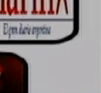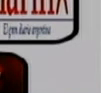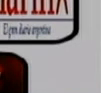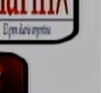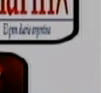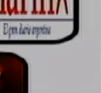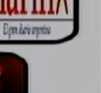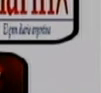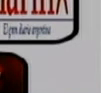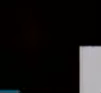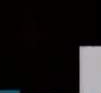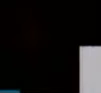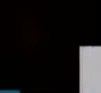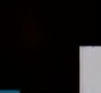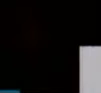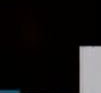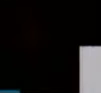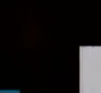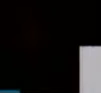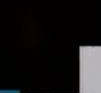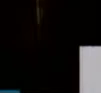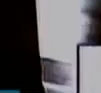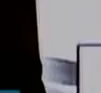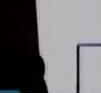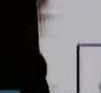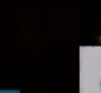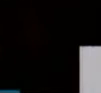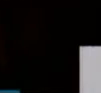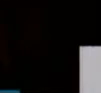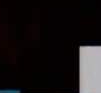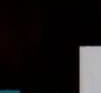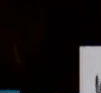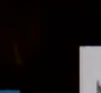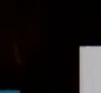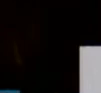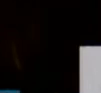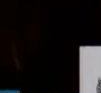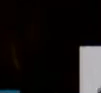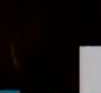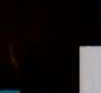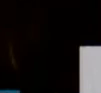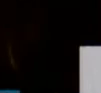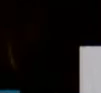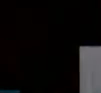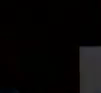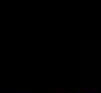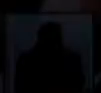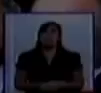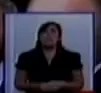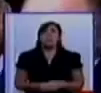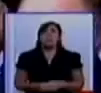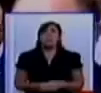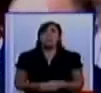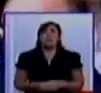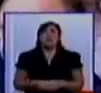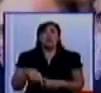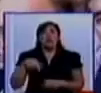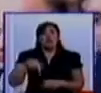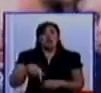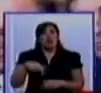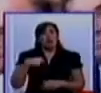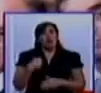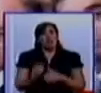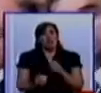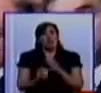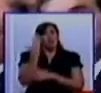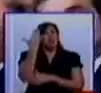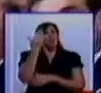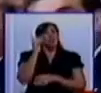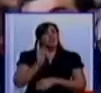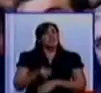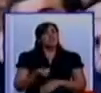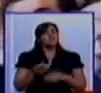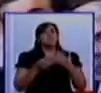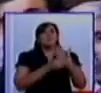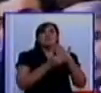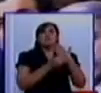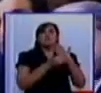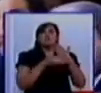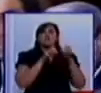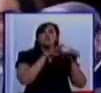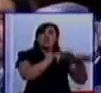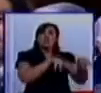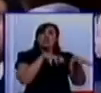decoro ni el rigor de resaltar los respectivos tramos del discurso. Hemos creado el Ministerio de Agricultura y